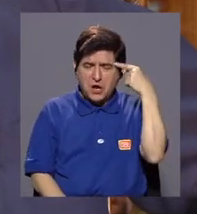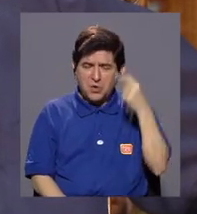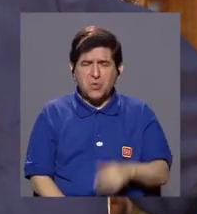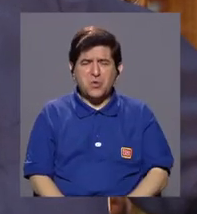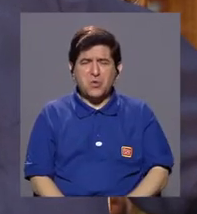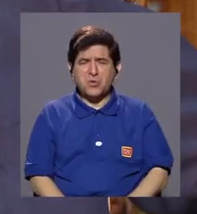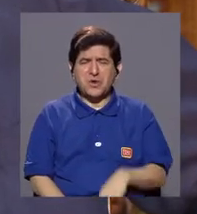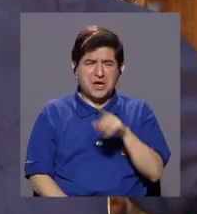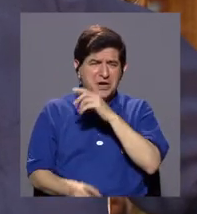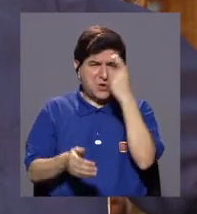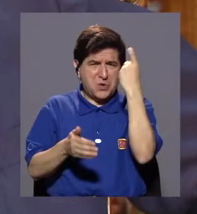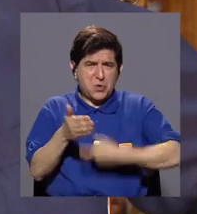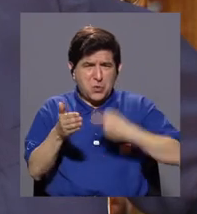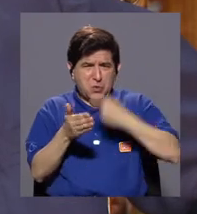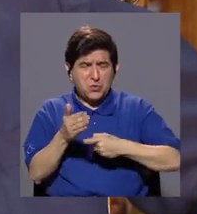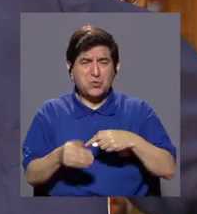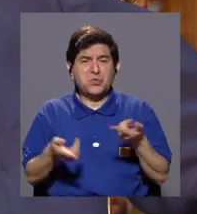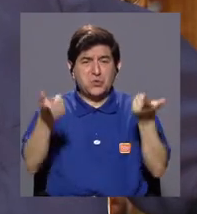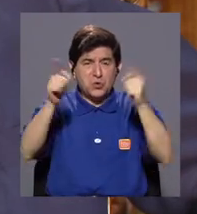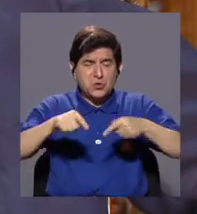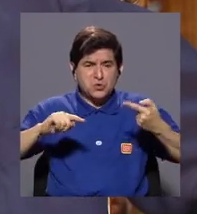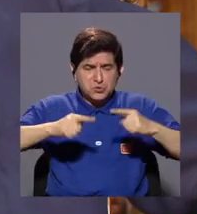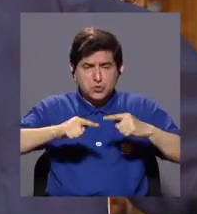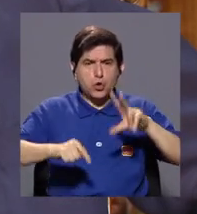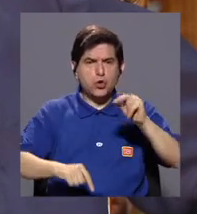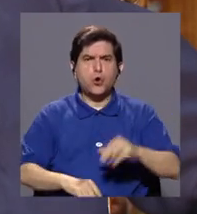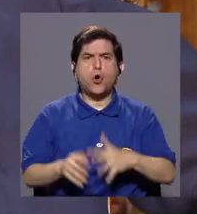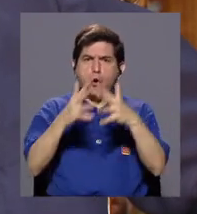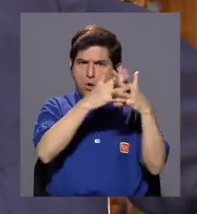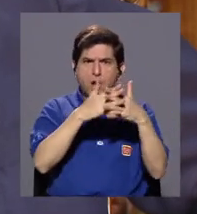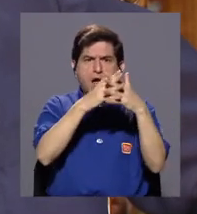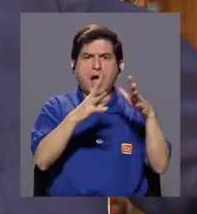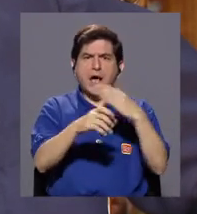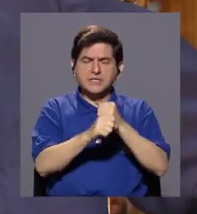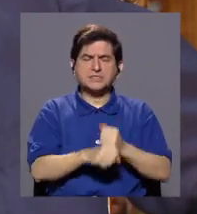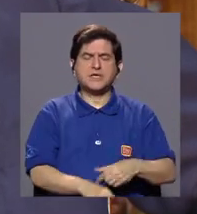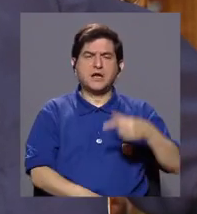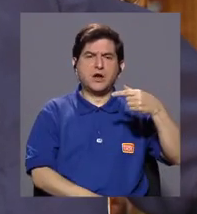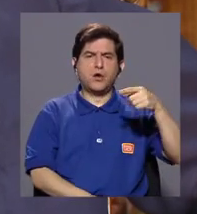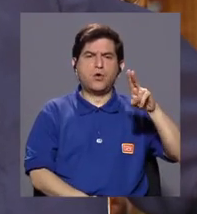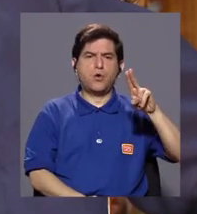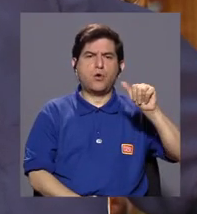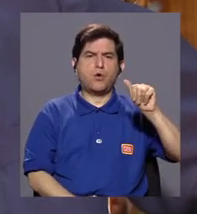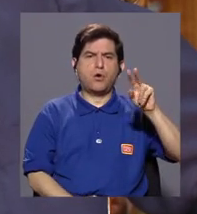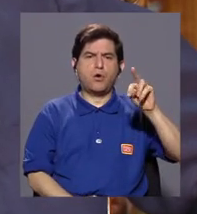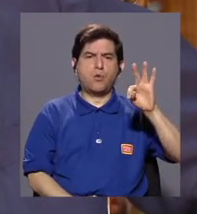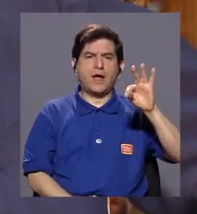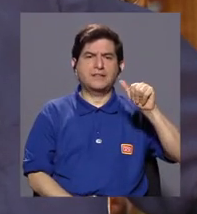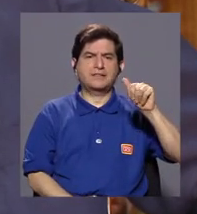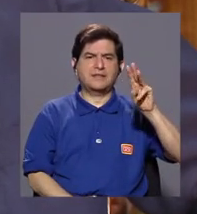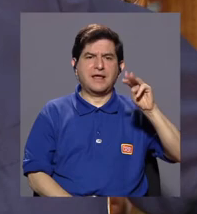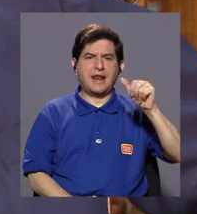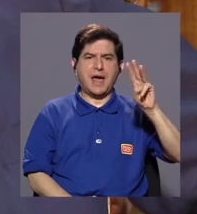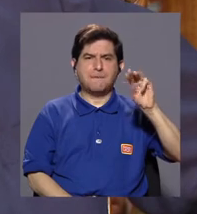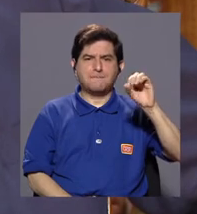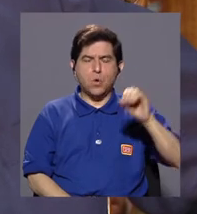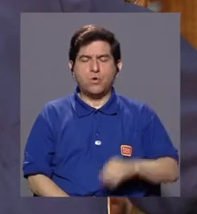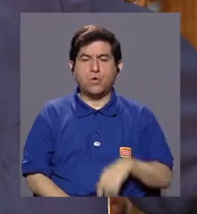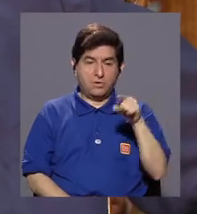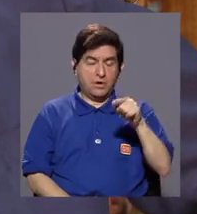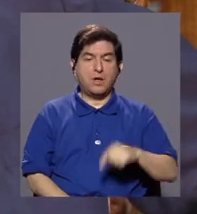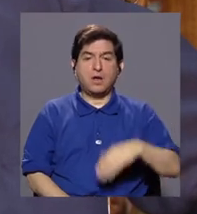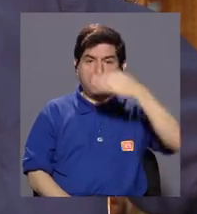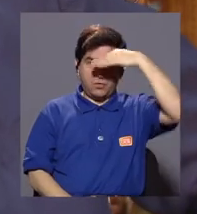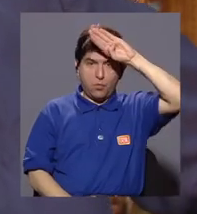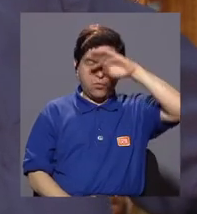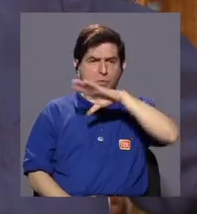régimen totalitario se puede torturar. No, los Estados Unidos lo hacían en Guantánamo. Los Estados Unidos, no